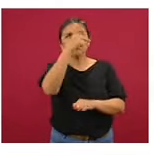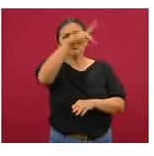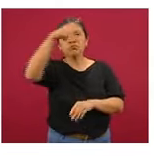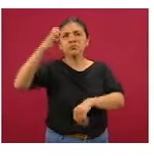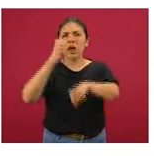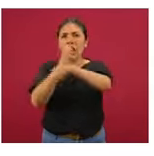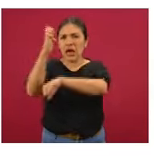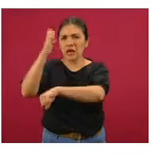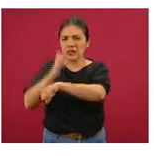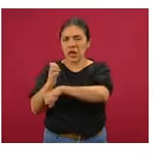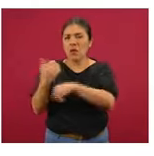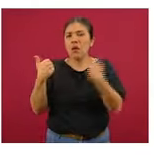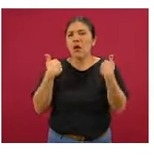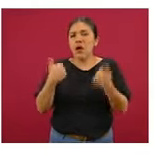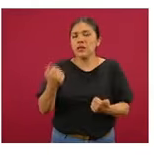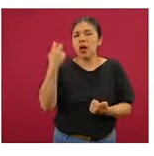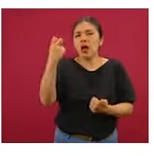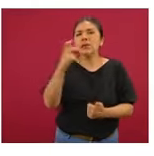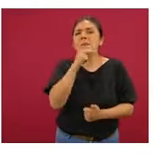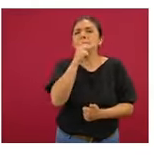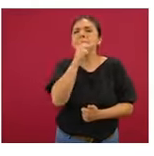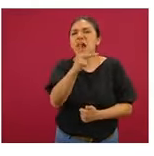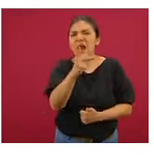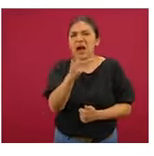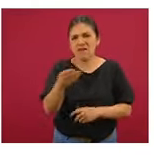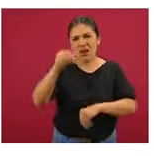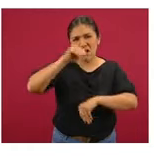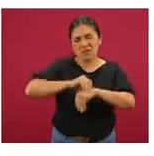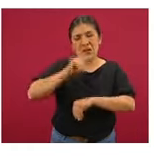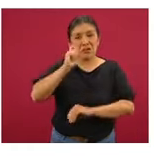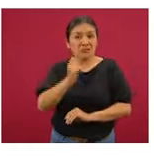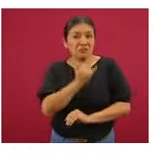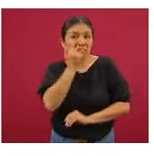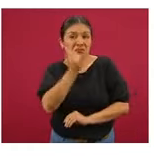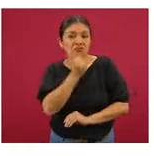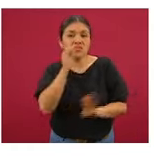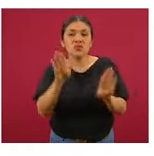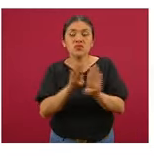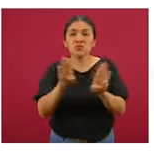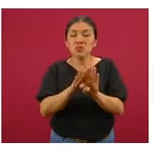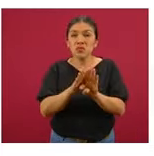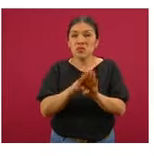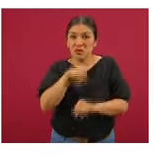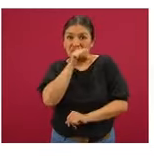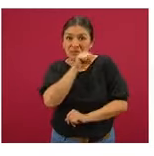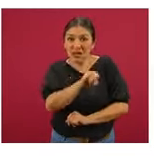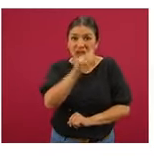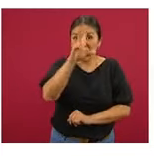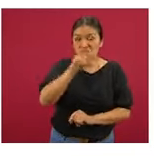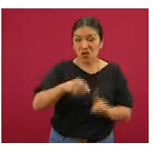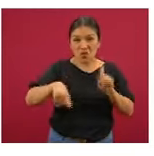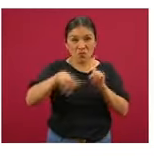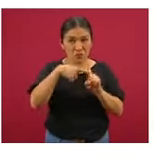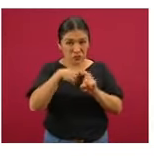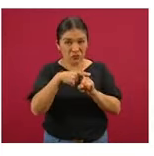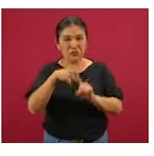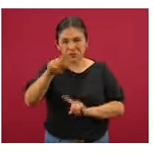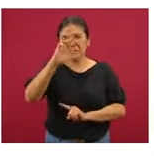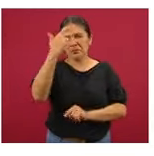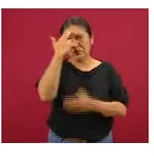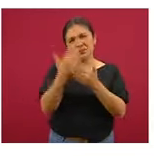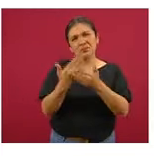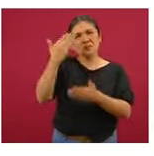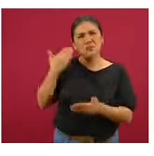federativas bajo este nuevo término o esta nueva posibilidad de confirmar casos. Si ustedes recuerdan, en